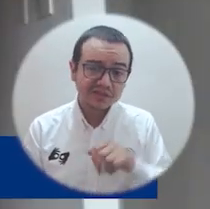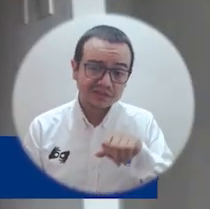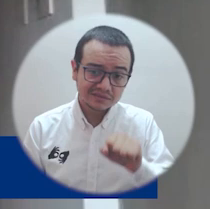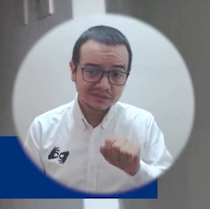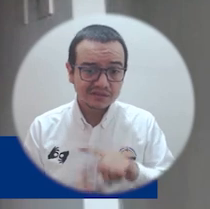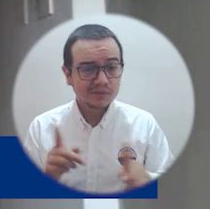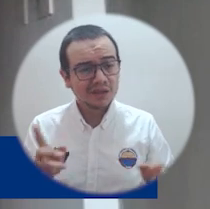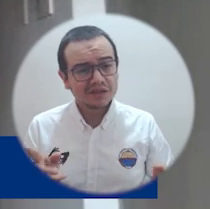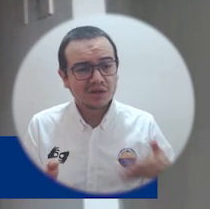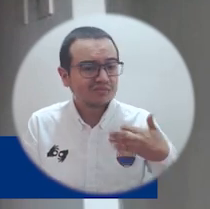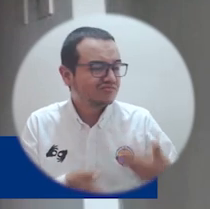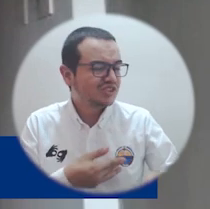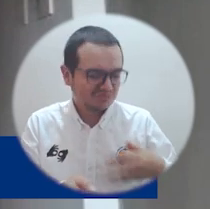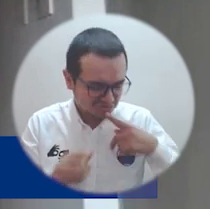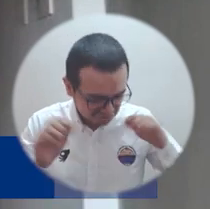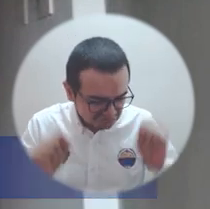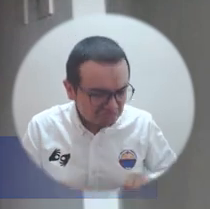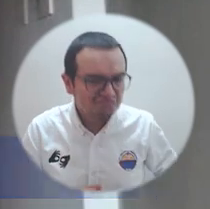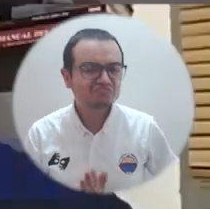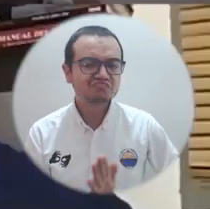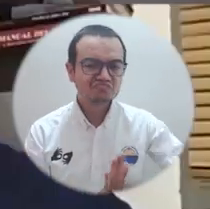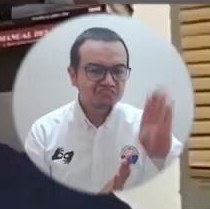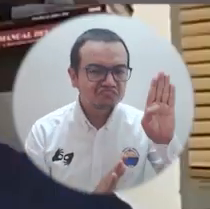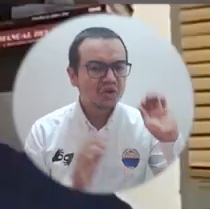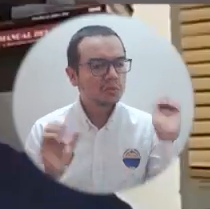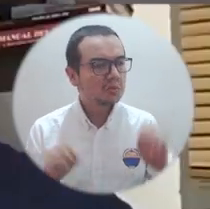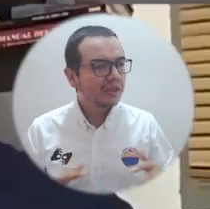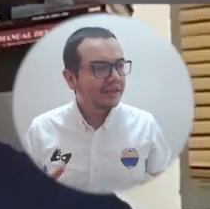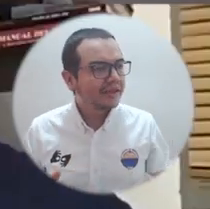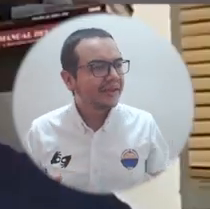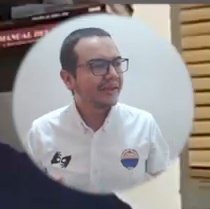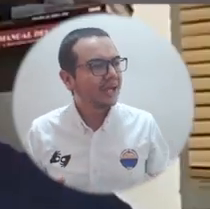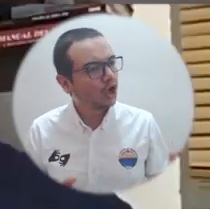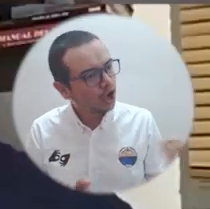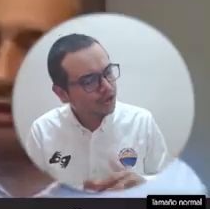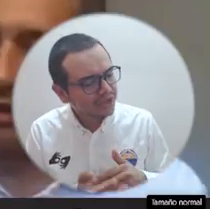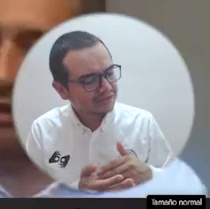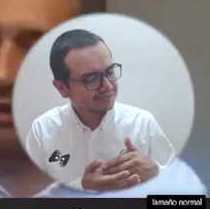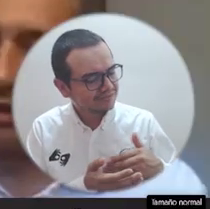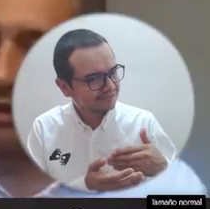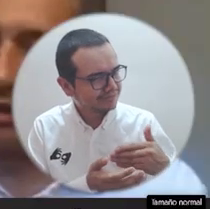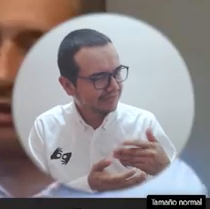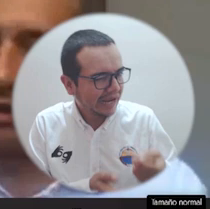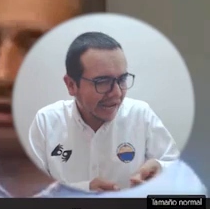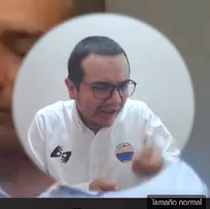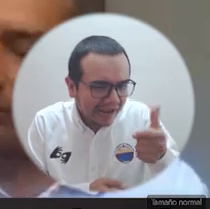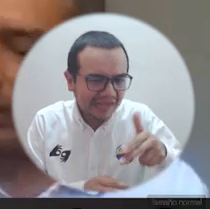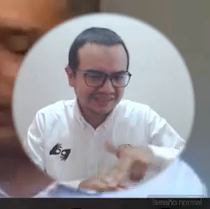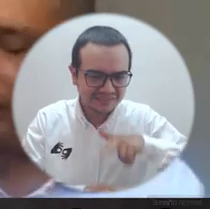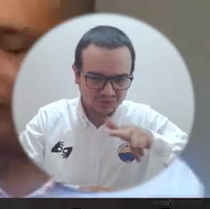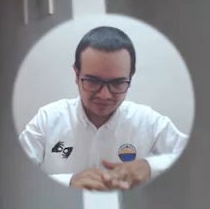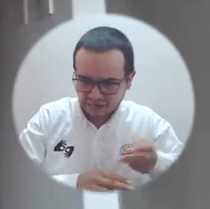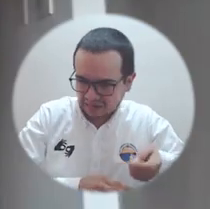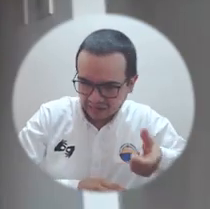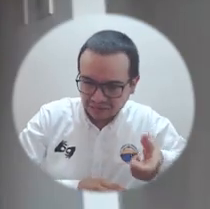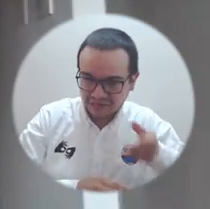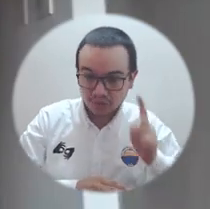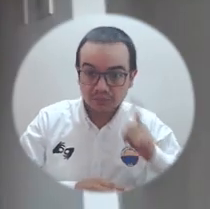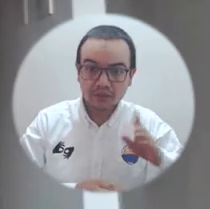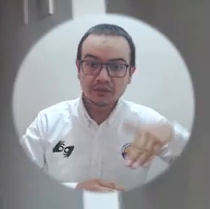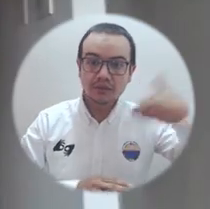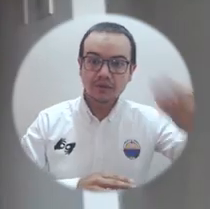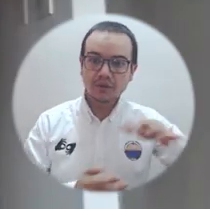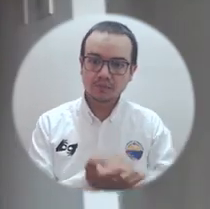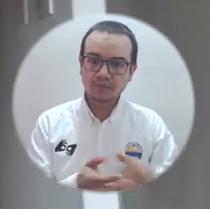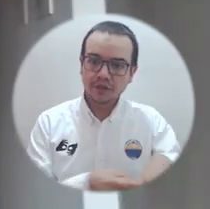sin embargo vamos a salir adelante, vamos a volver en cierta forma a la normalidad, porque ya después